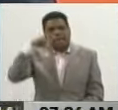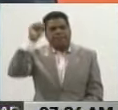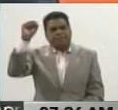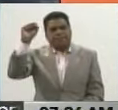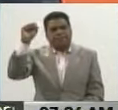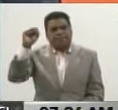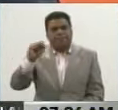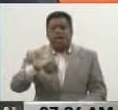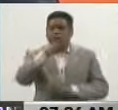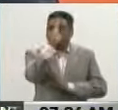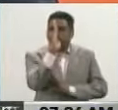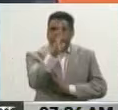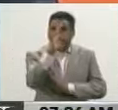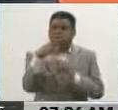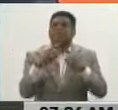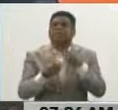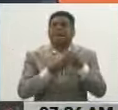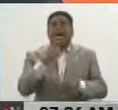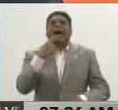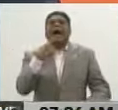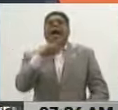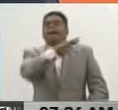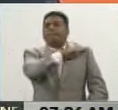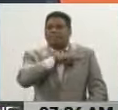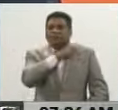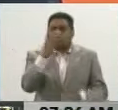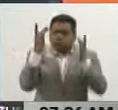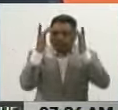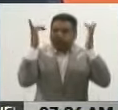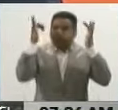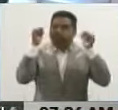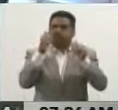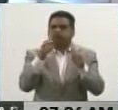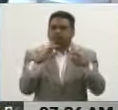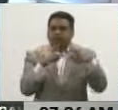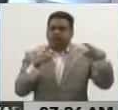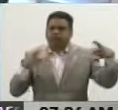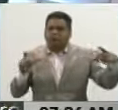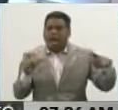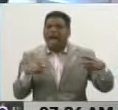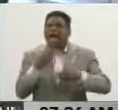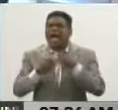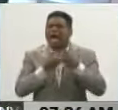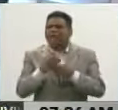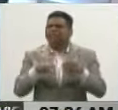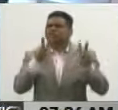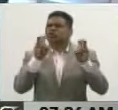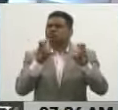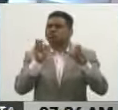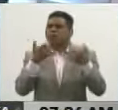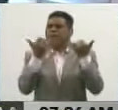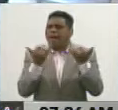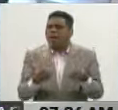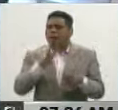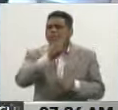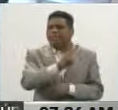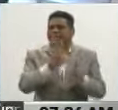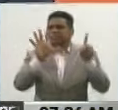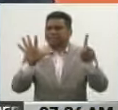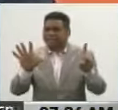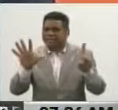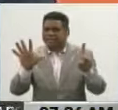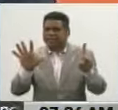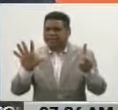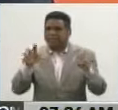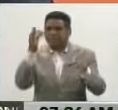la creación de una micromisión específica para el programa de alimentación escolar que nos va a permitir a partir del 26